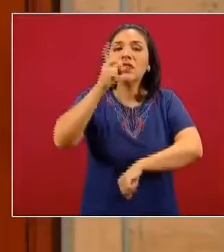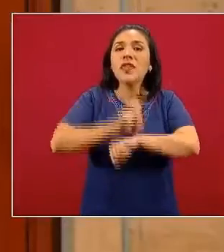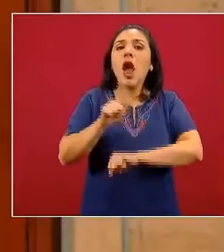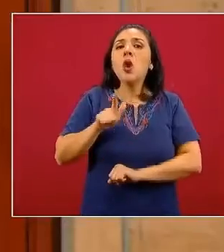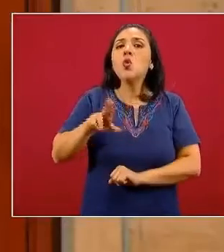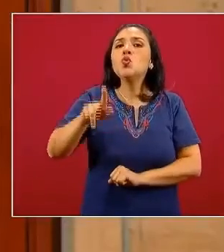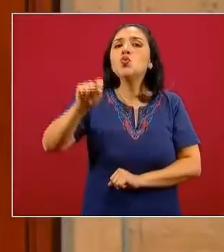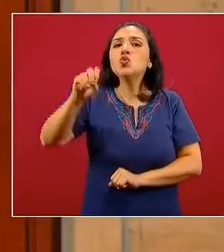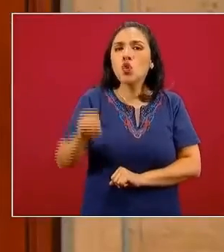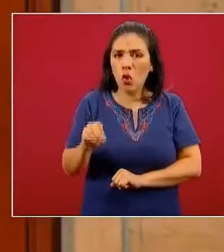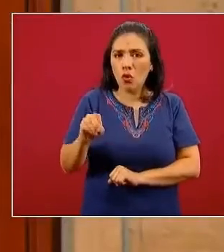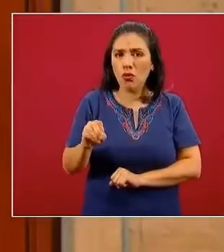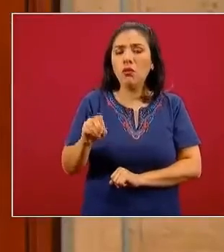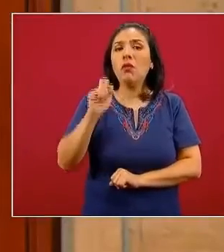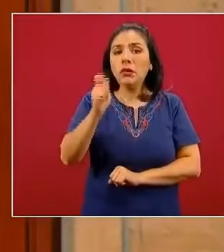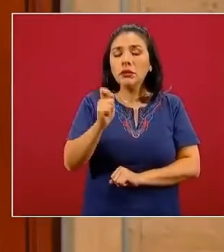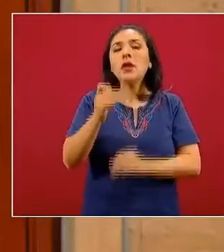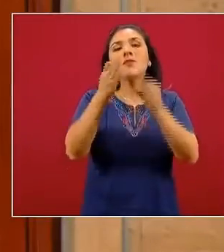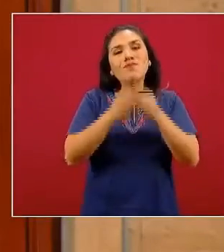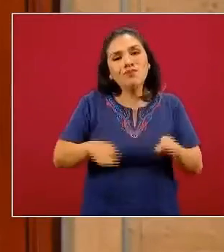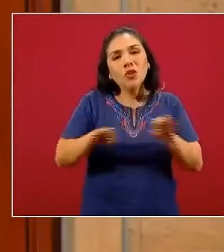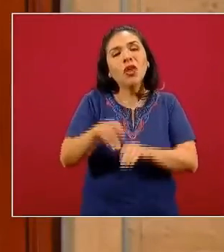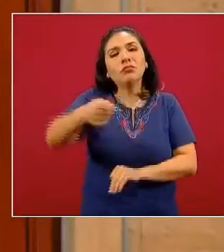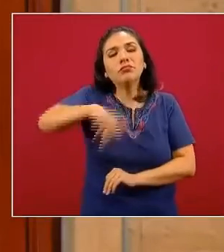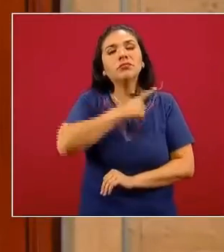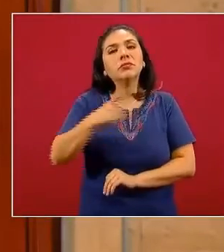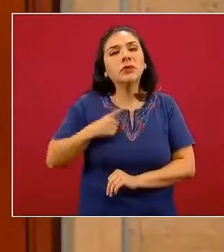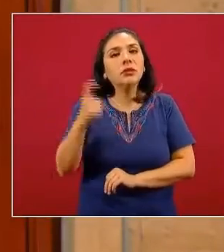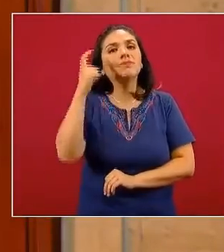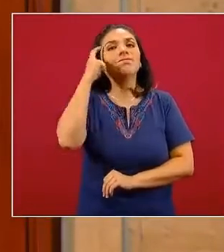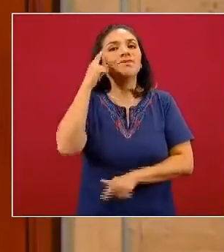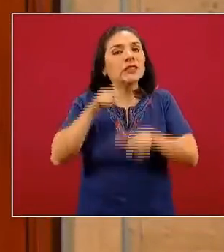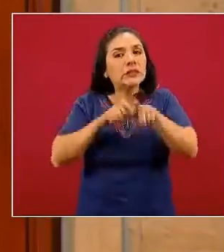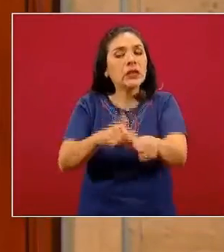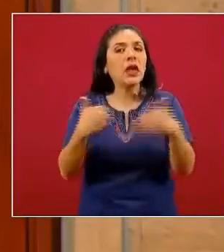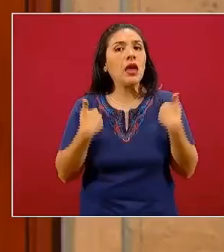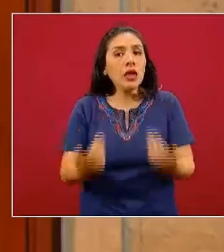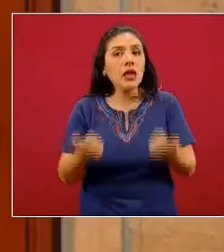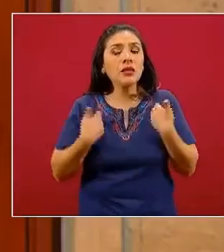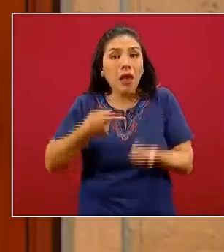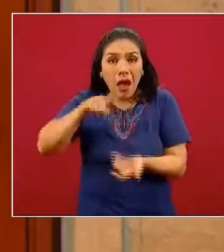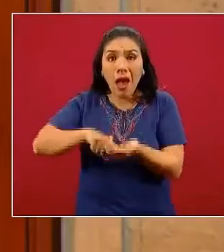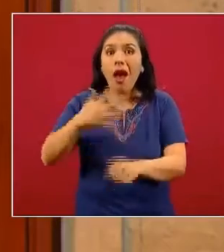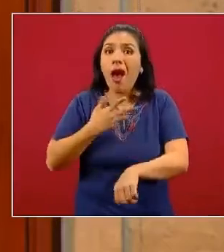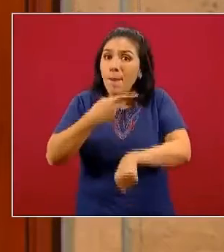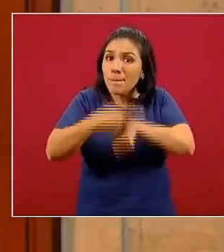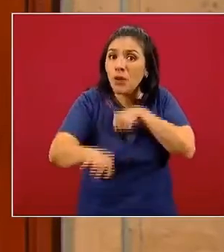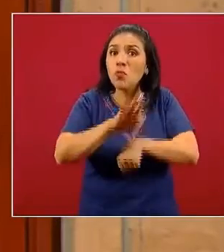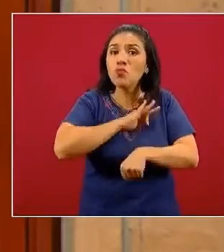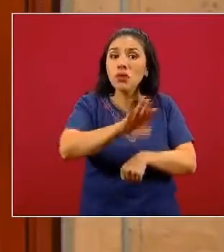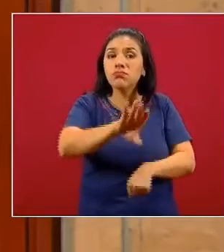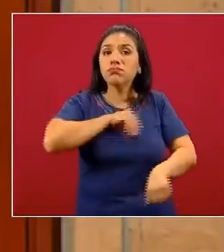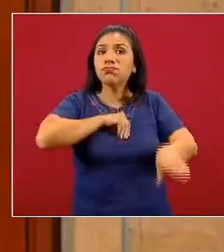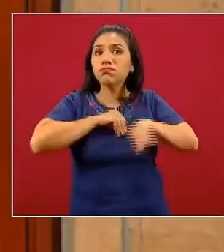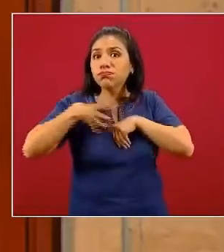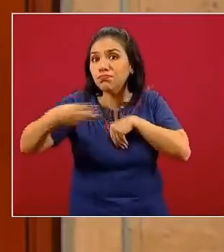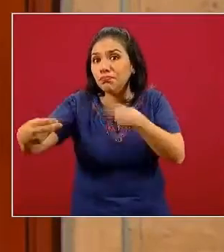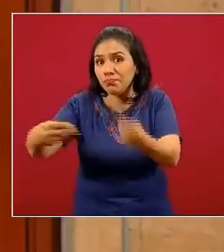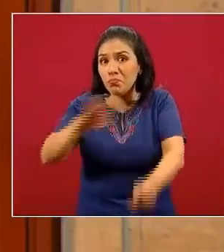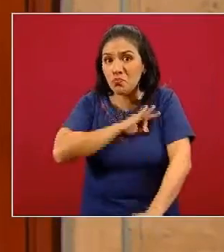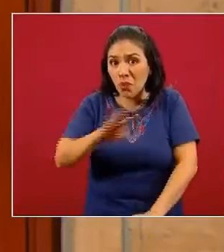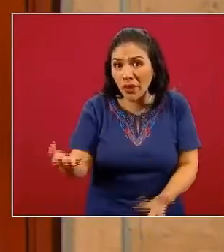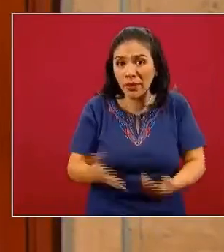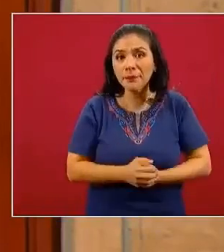luto nacional, es muy importante hacer conciencia o mantener la conciencia del riesgo de que nos contagiemos o de contagiar a